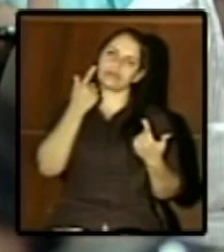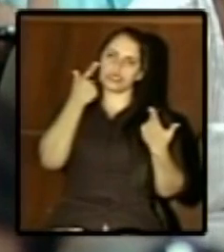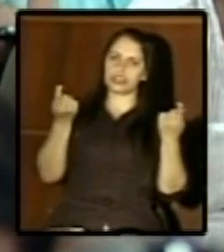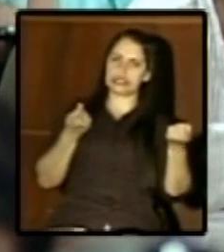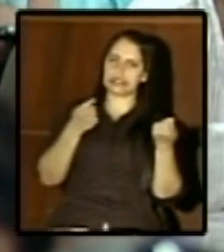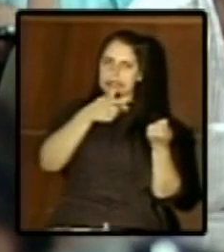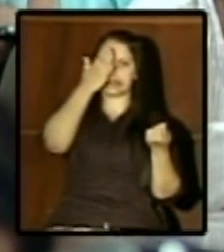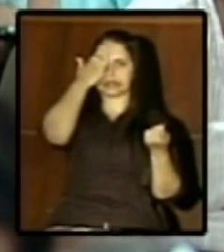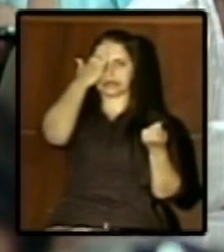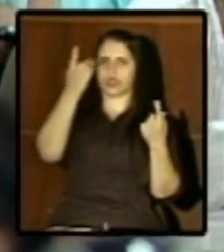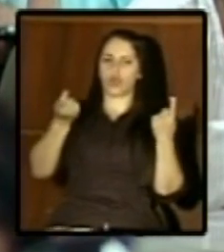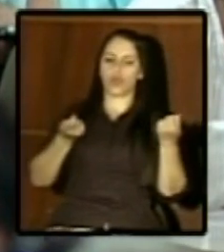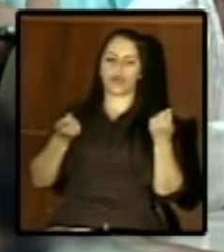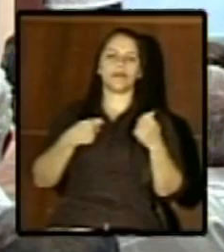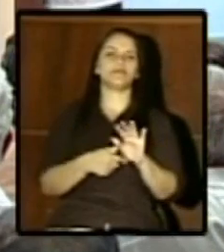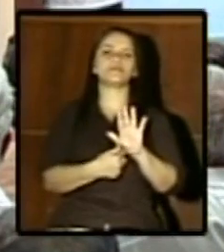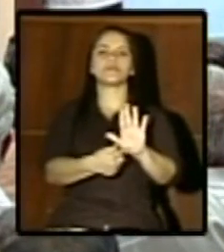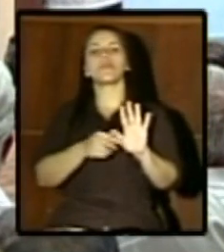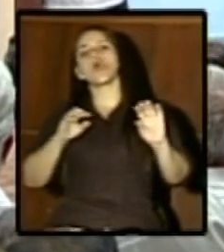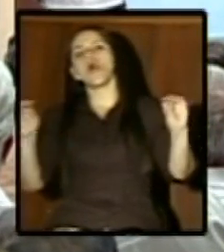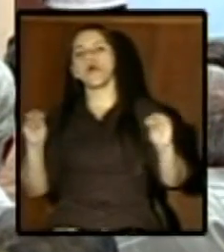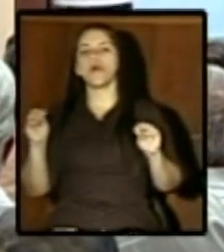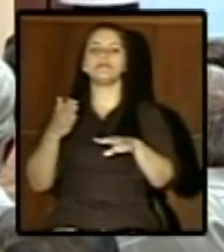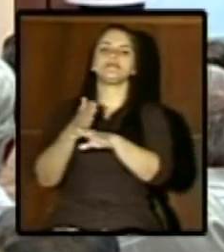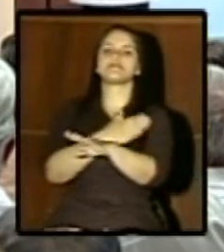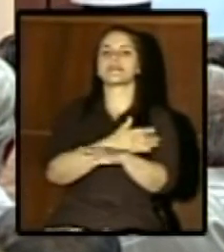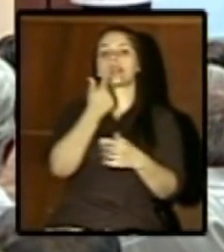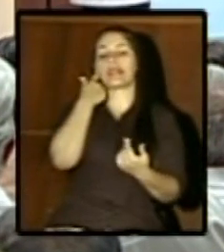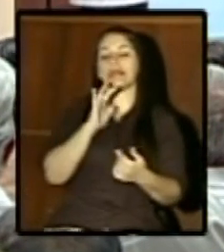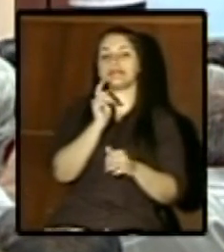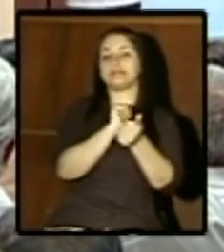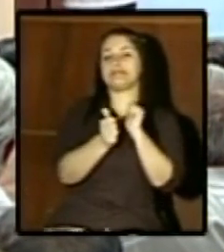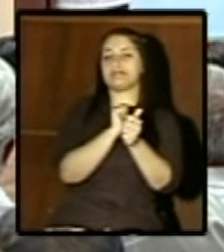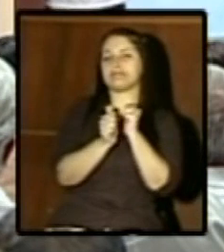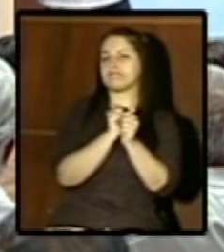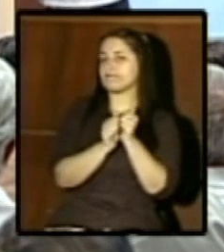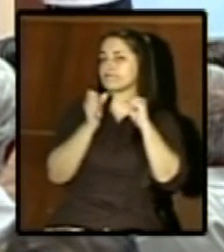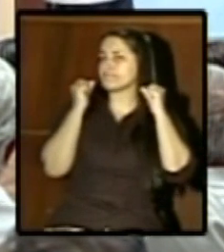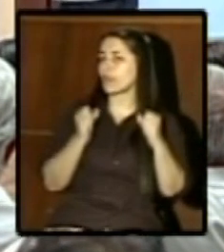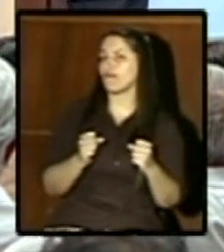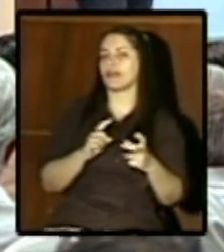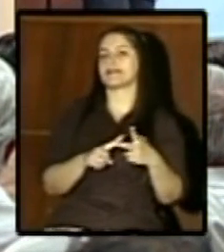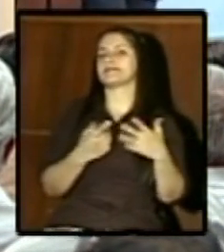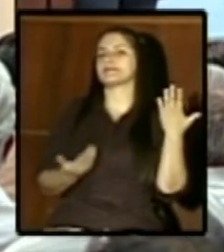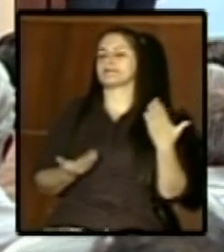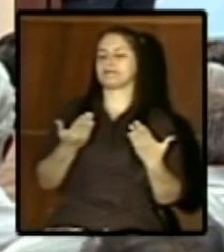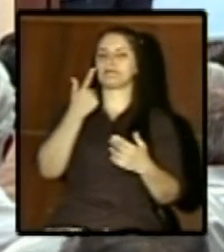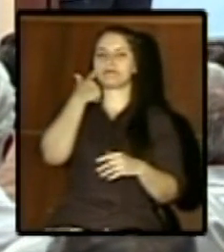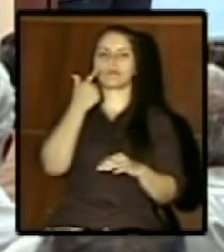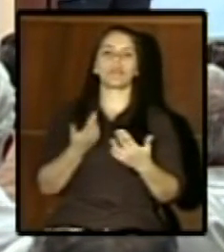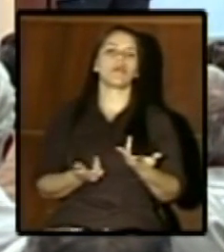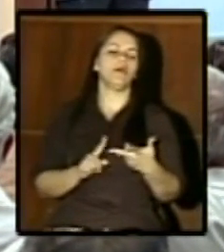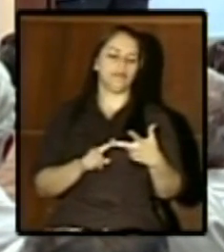podemos cambiar por otro, entonces hay que tenerlo muy presente. O como ya había mencionado, las actividades deportivas de alto